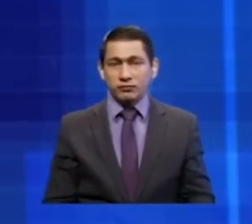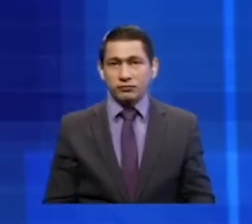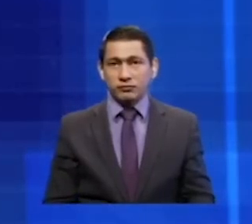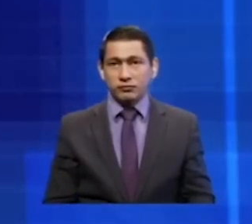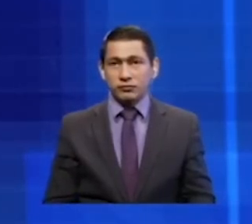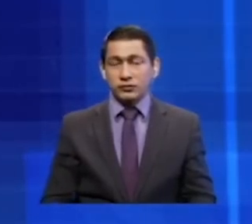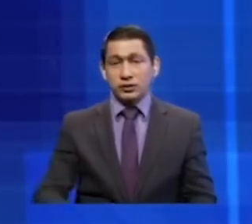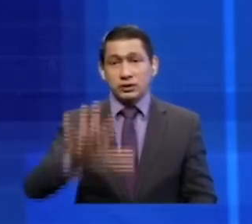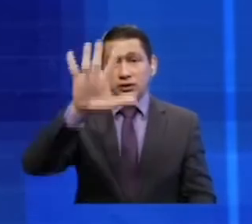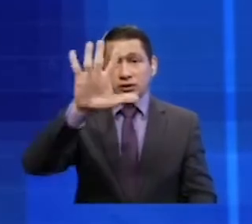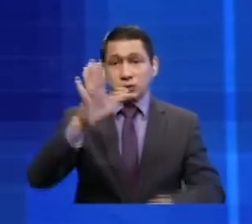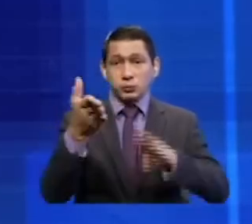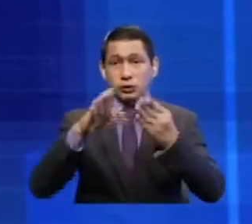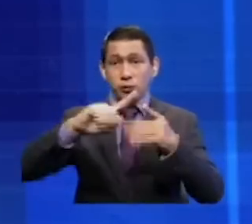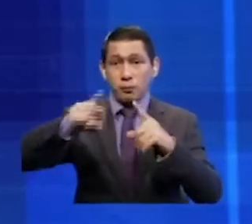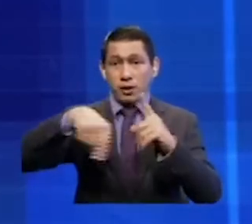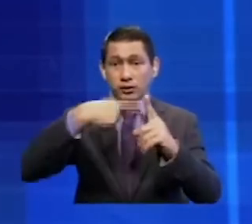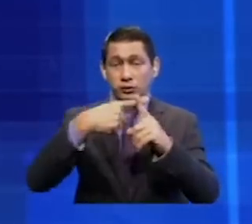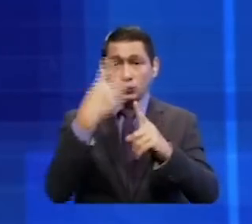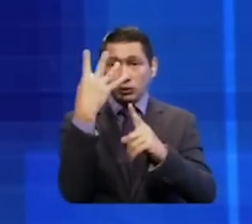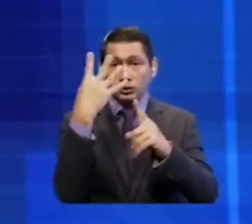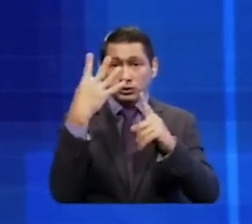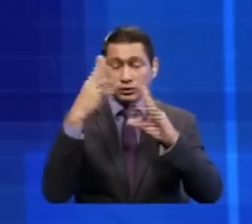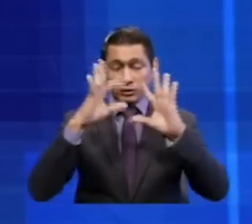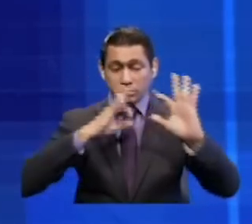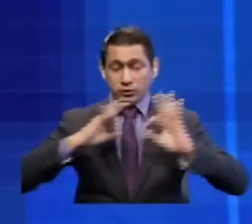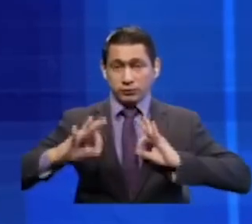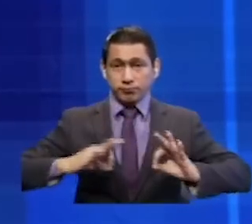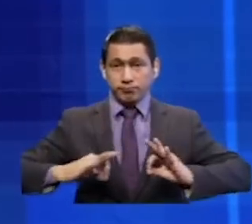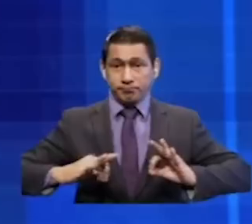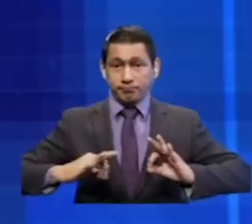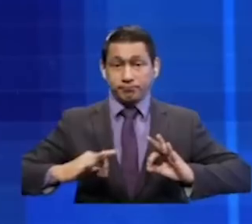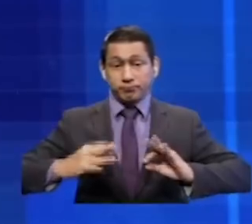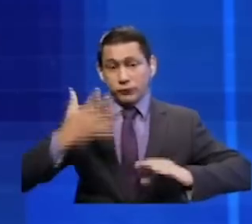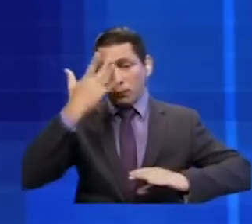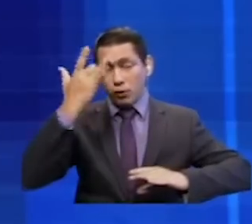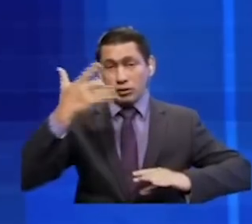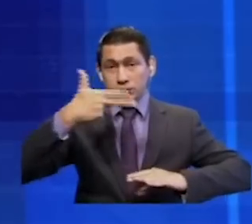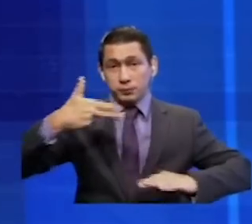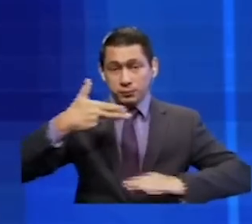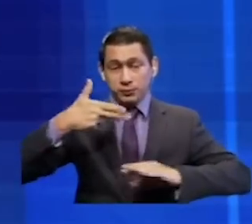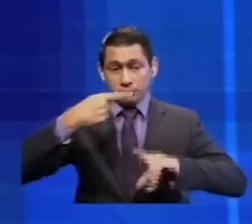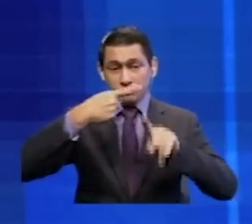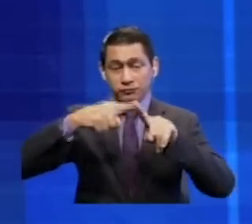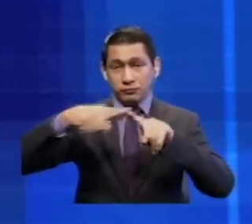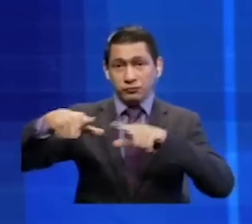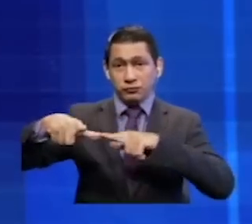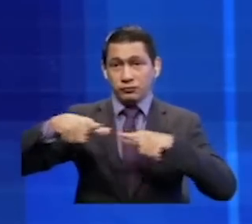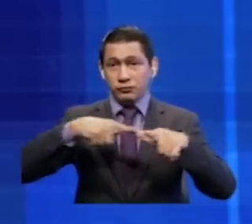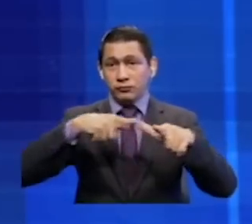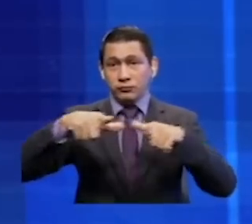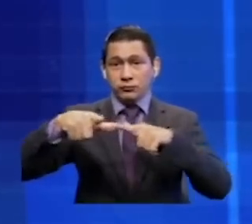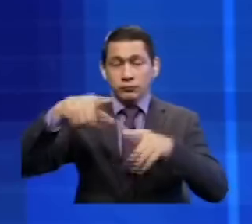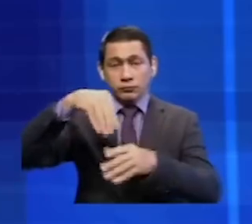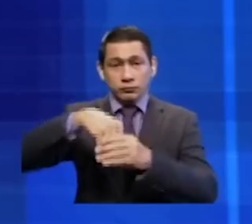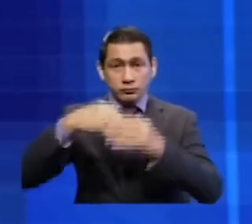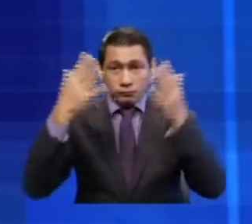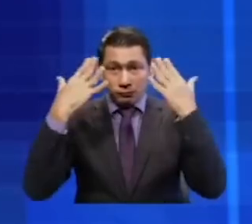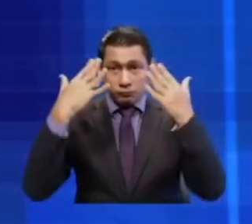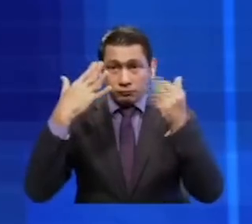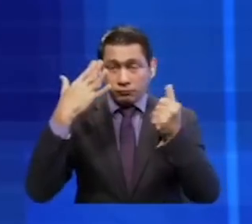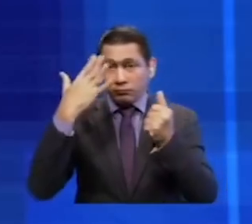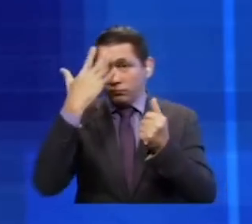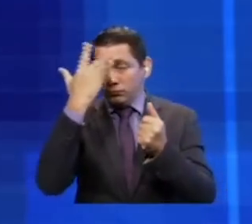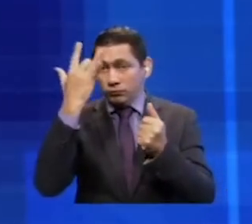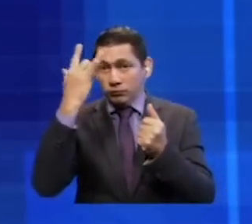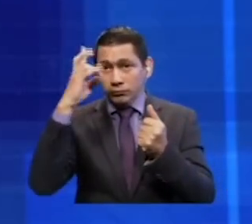Al menos 5 muertos y 4 heridos dejaron 7 ataques a bala perpetrados en diferentes sectores de Guayaquil. Se trataría de